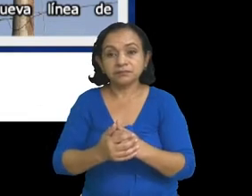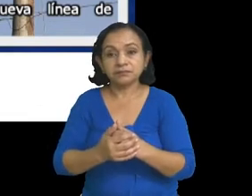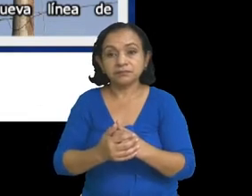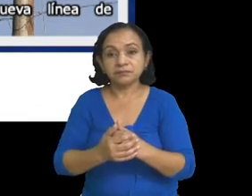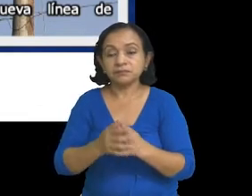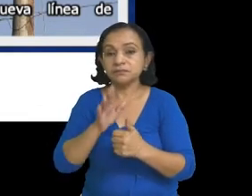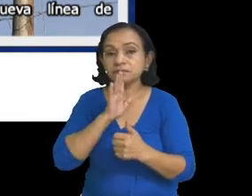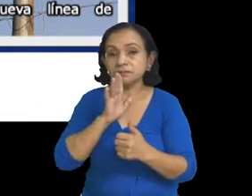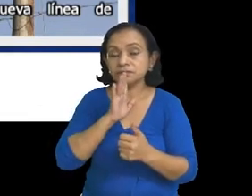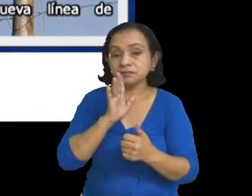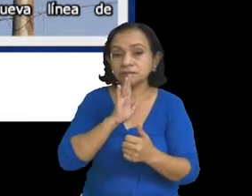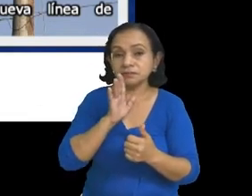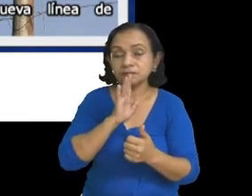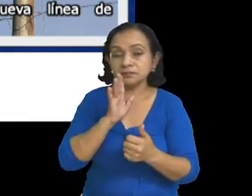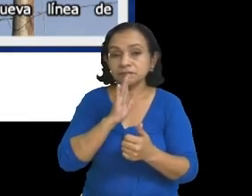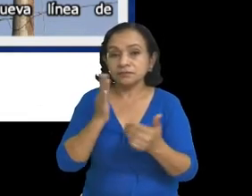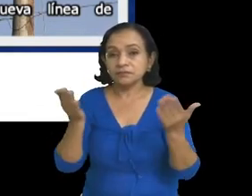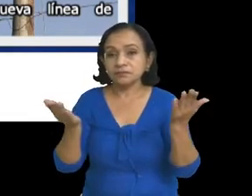te estamos hablando de que